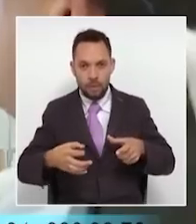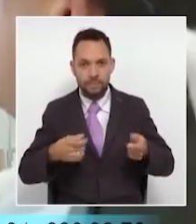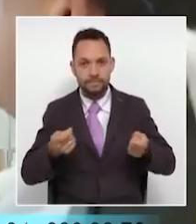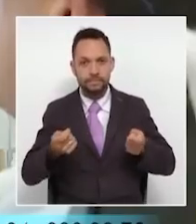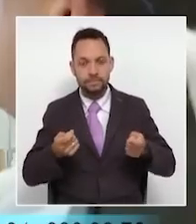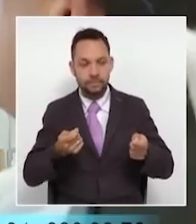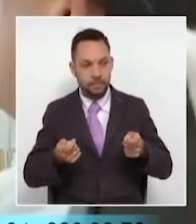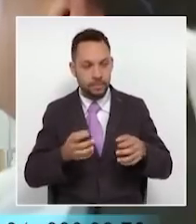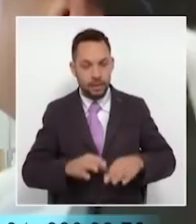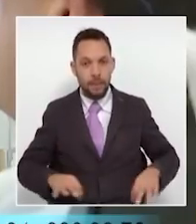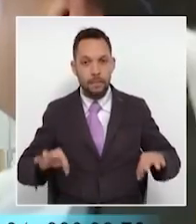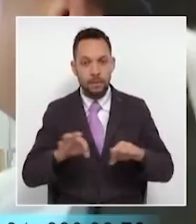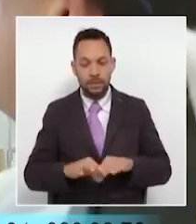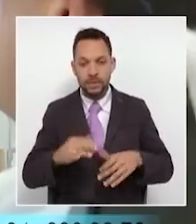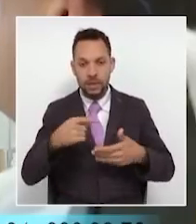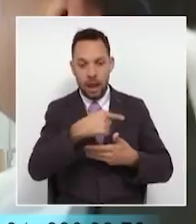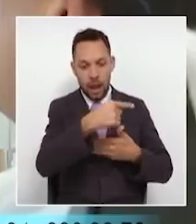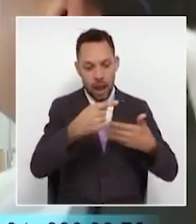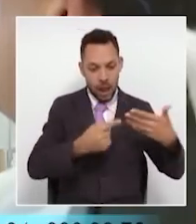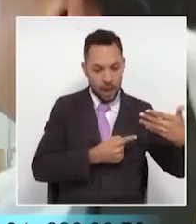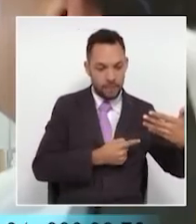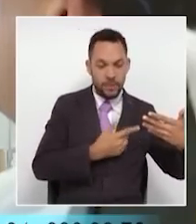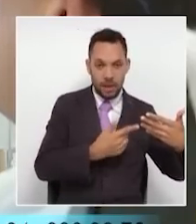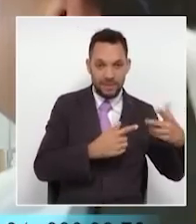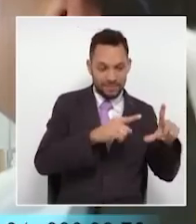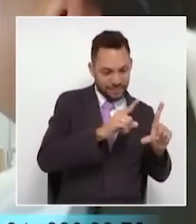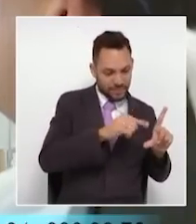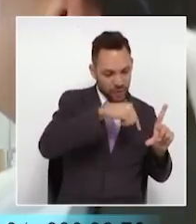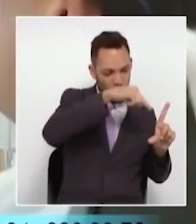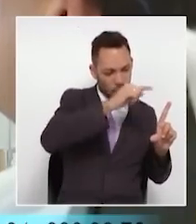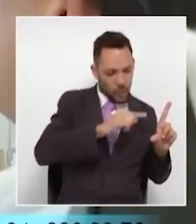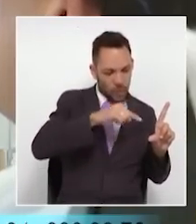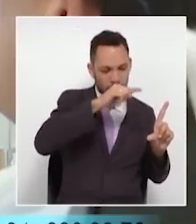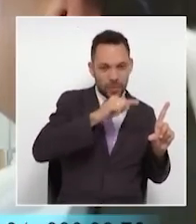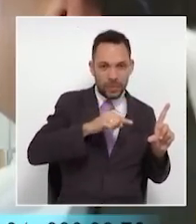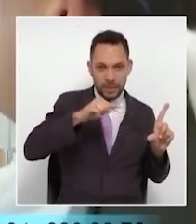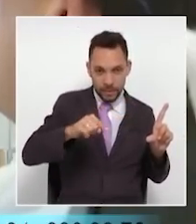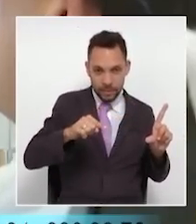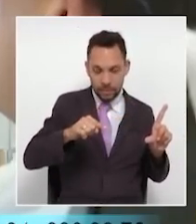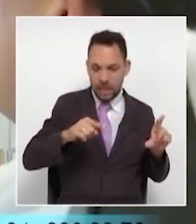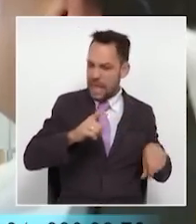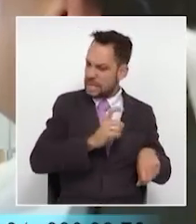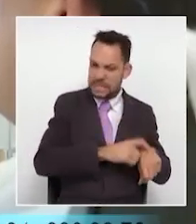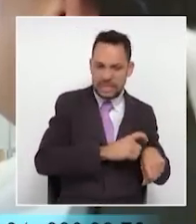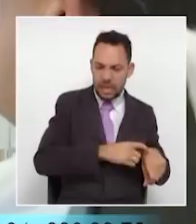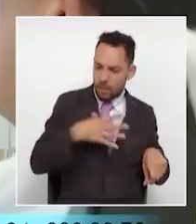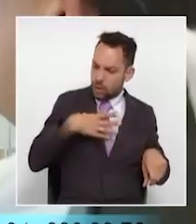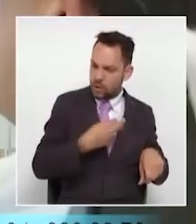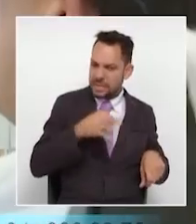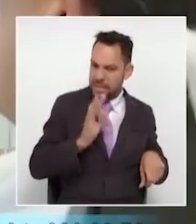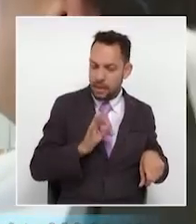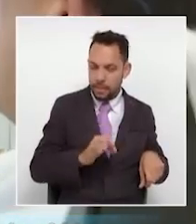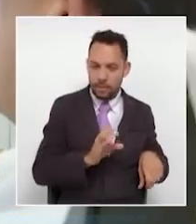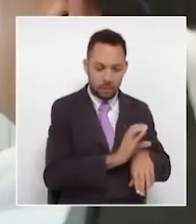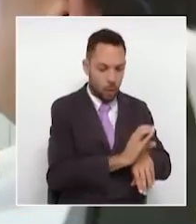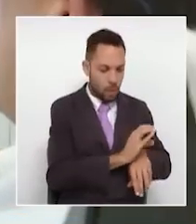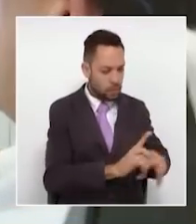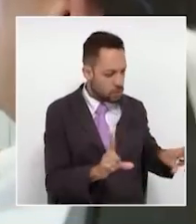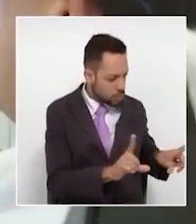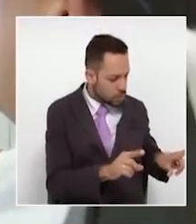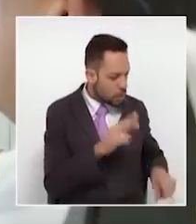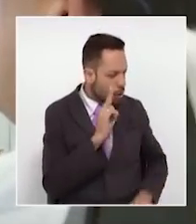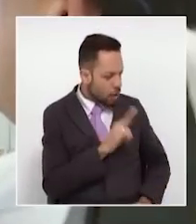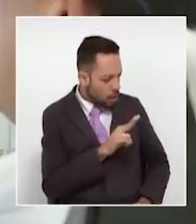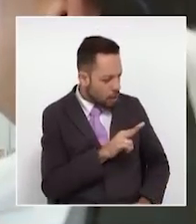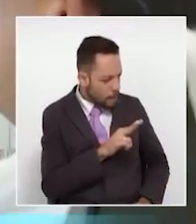del que ya les mencionábamos del neurofeedback nosotros durante todo el tiempo estamos evaluando el patrón de ondas